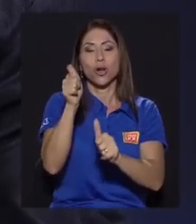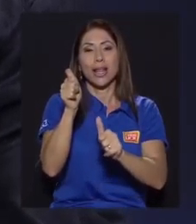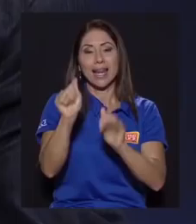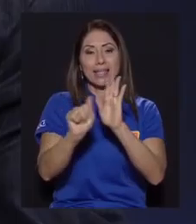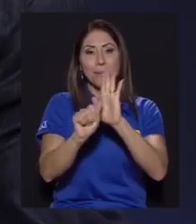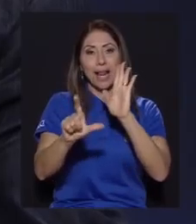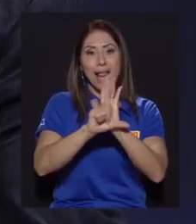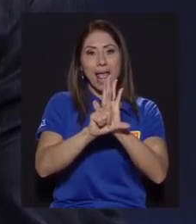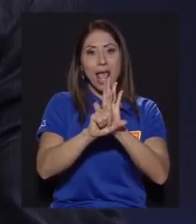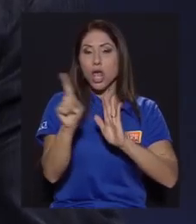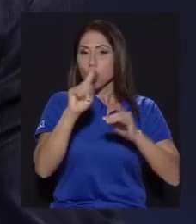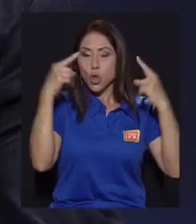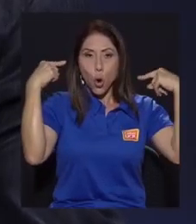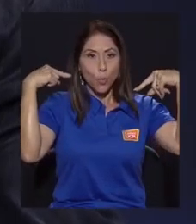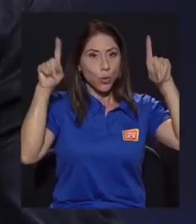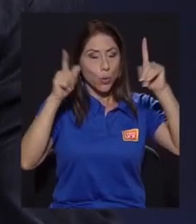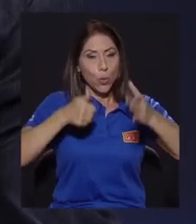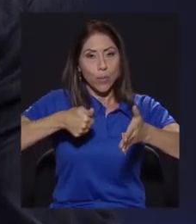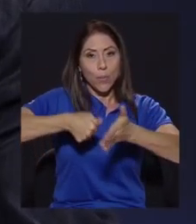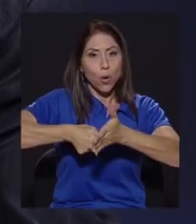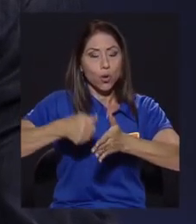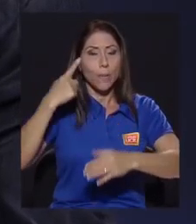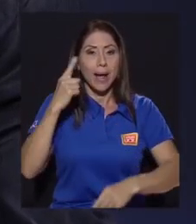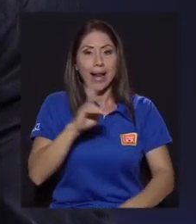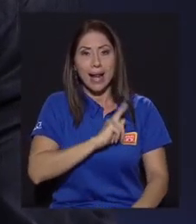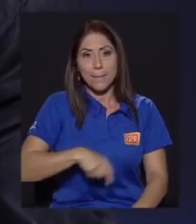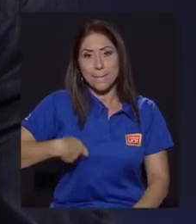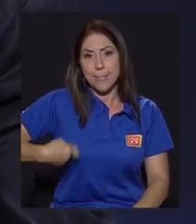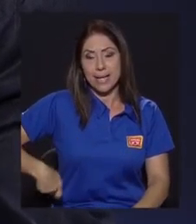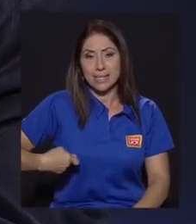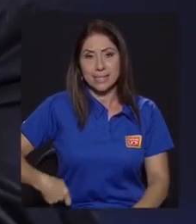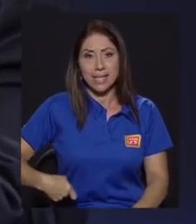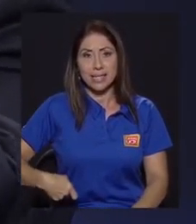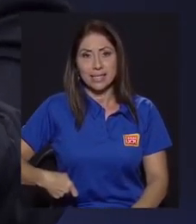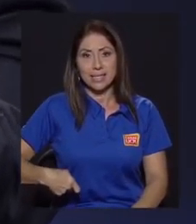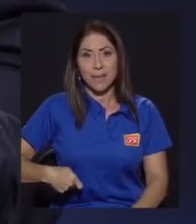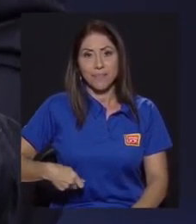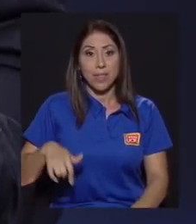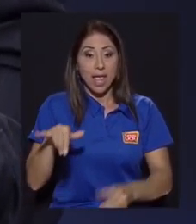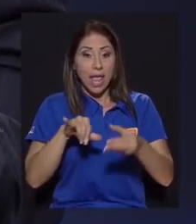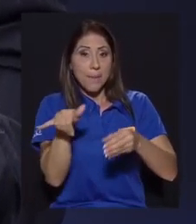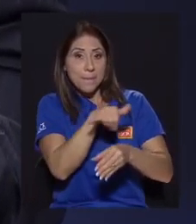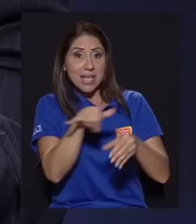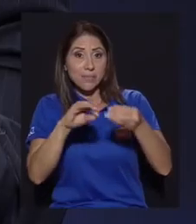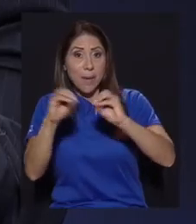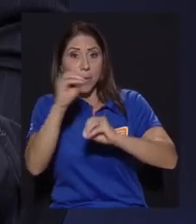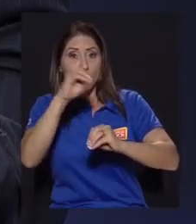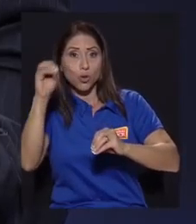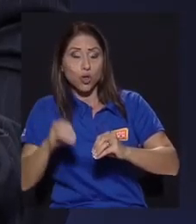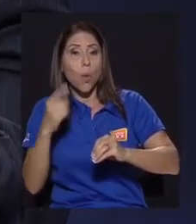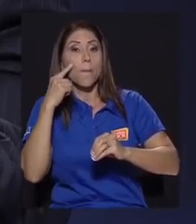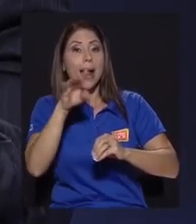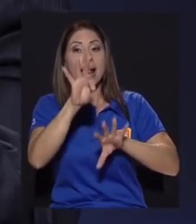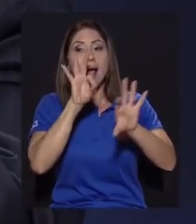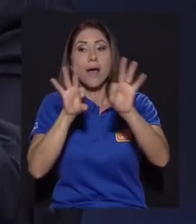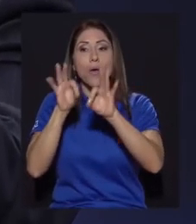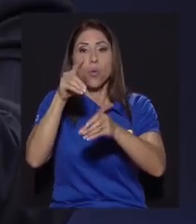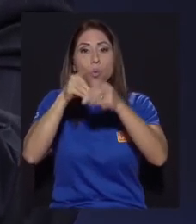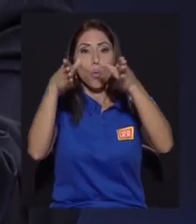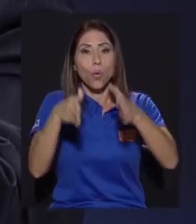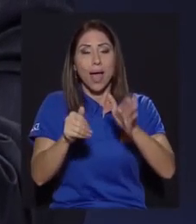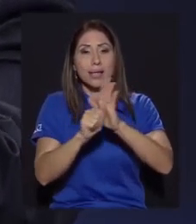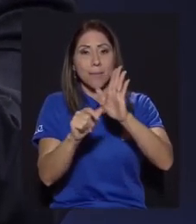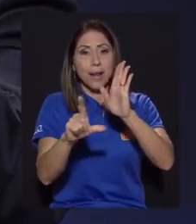obtuvo el voto para la presidencia de la república en la misma proporción que para la asamblea legislativa